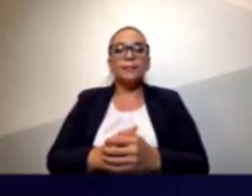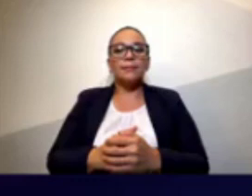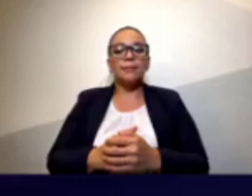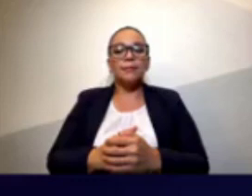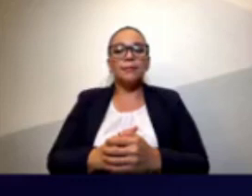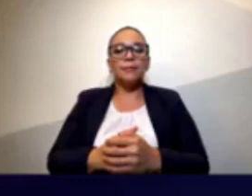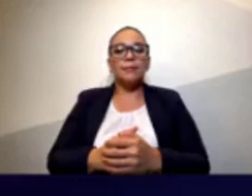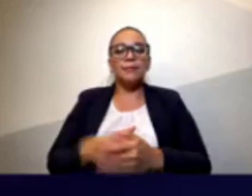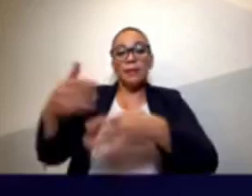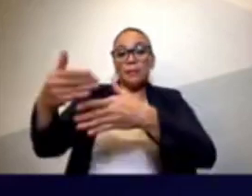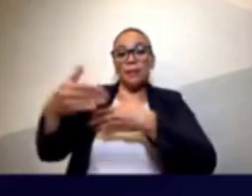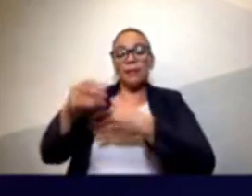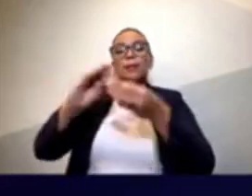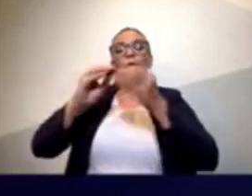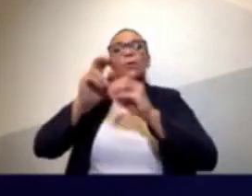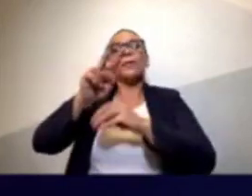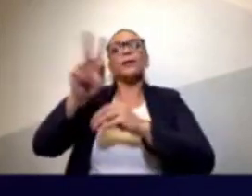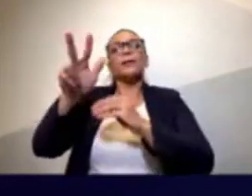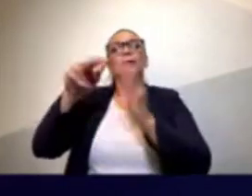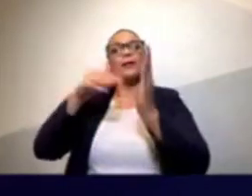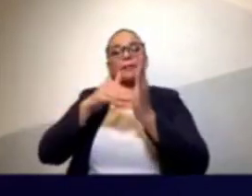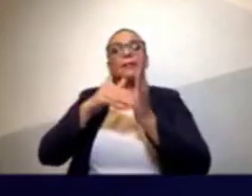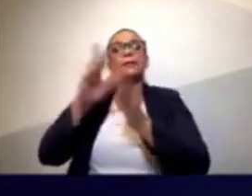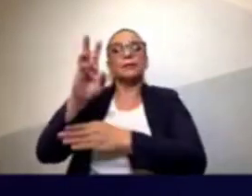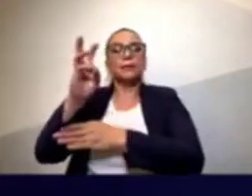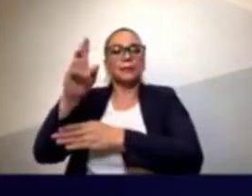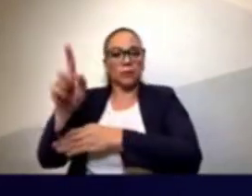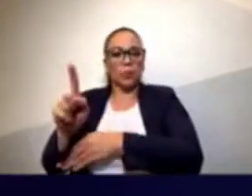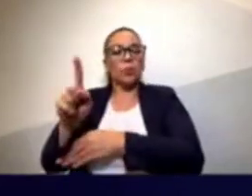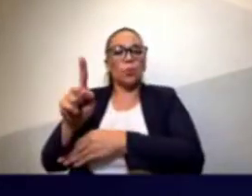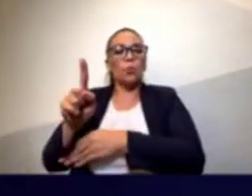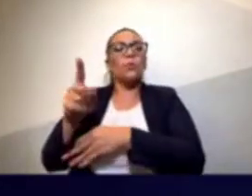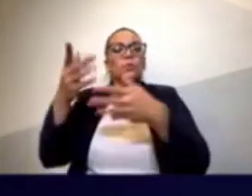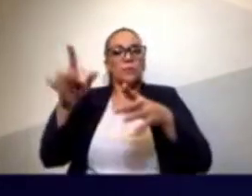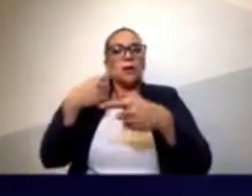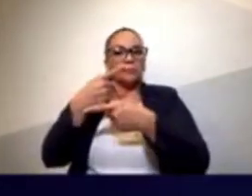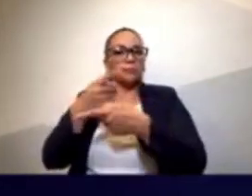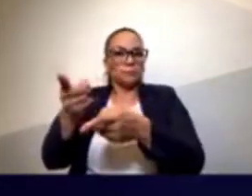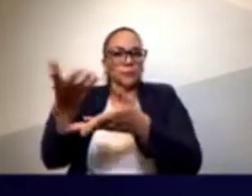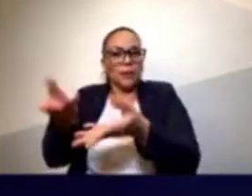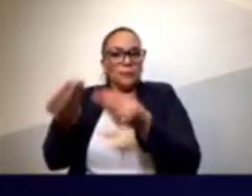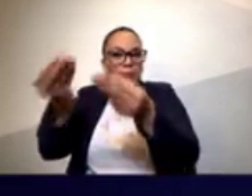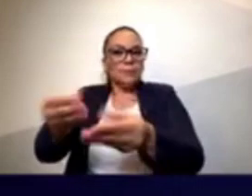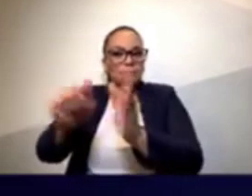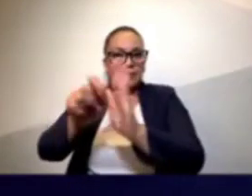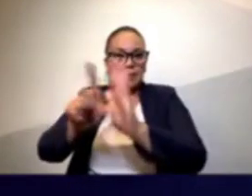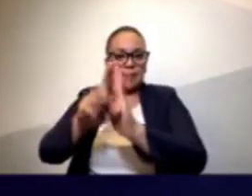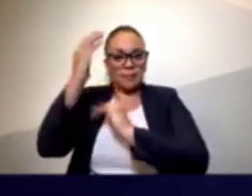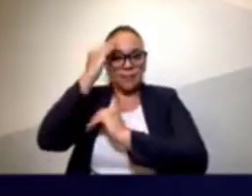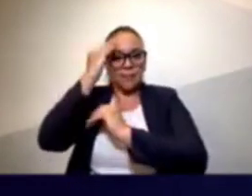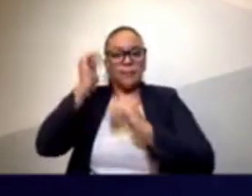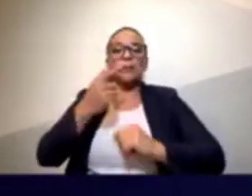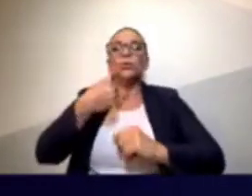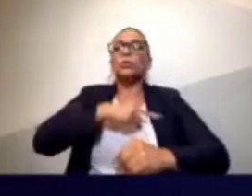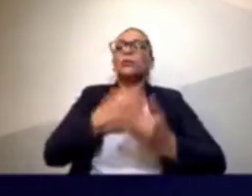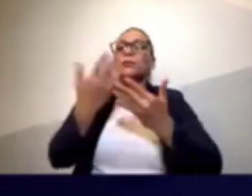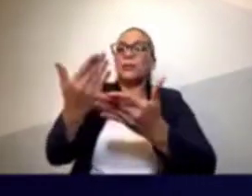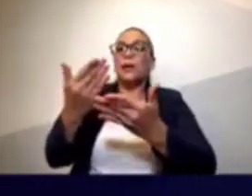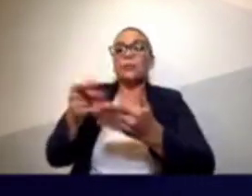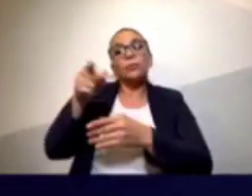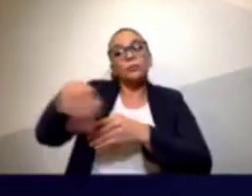El expediente 23.361 está dictaminado y en conocimiento de la Asamblea Legislativa. Esperamos que ese